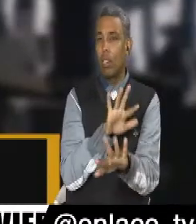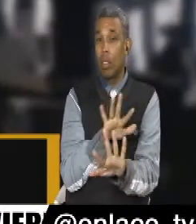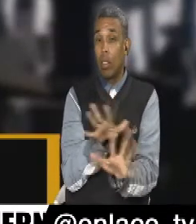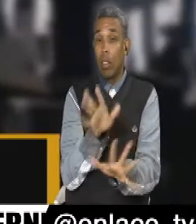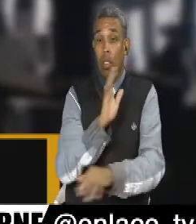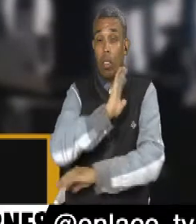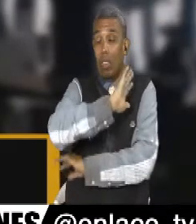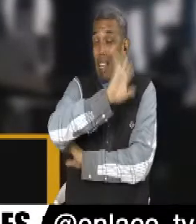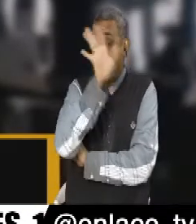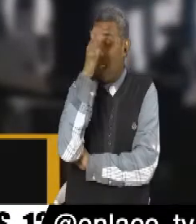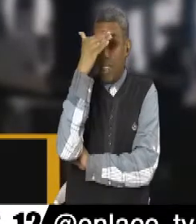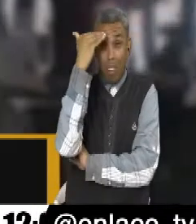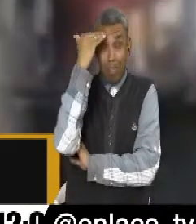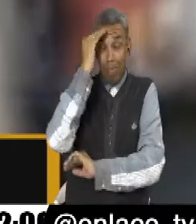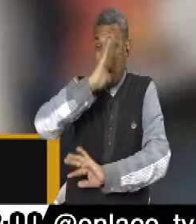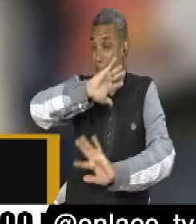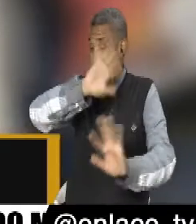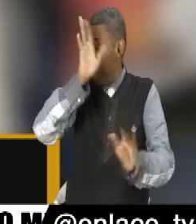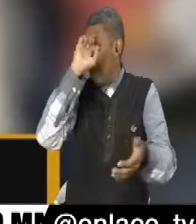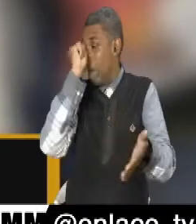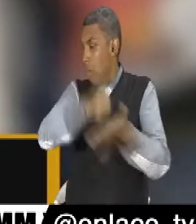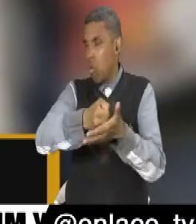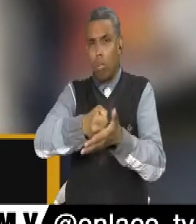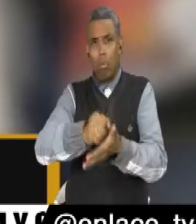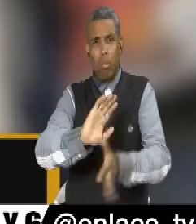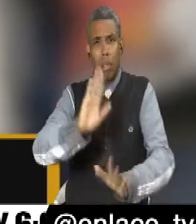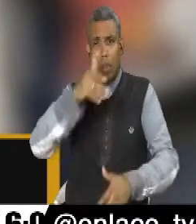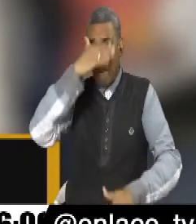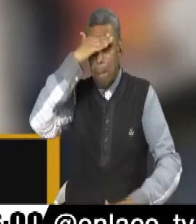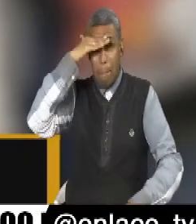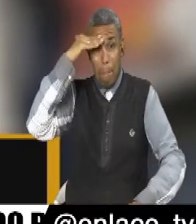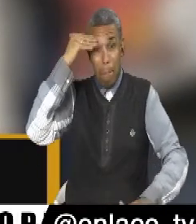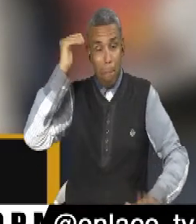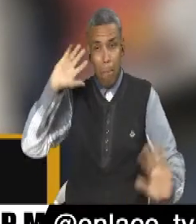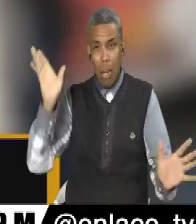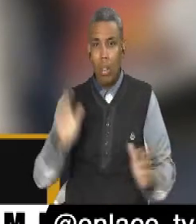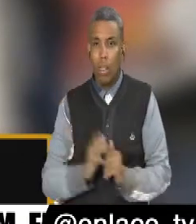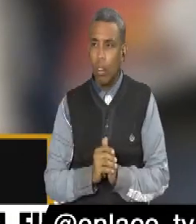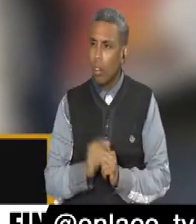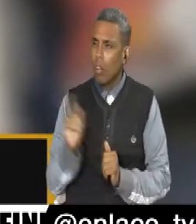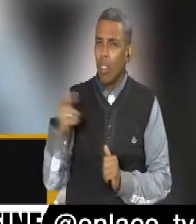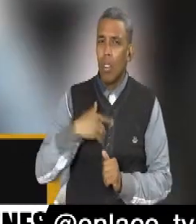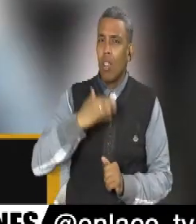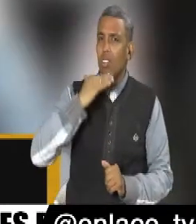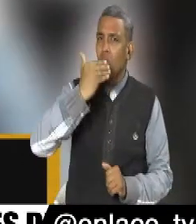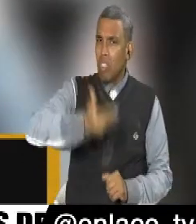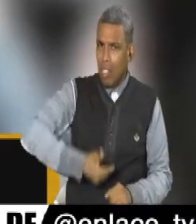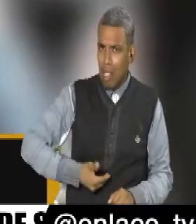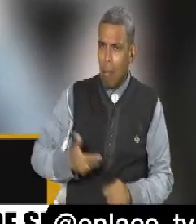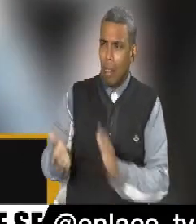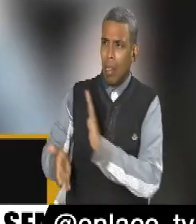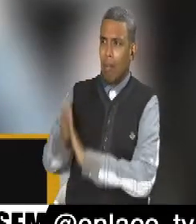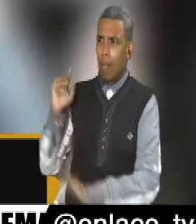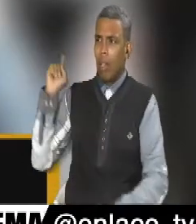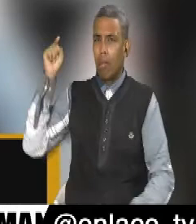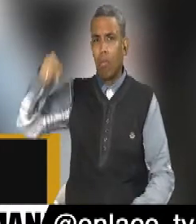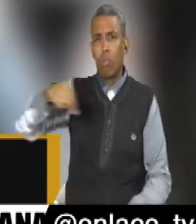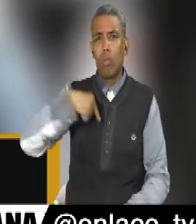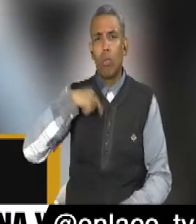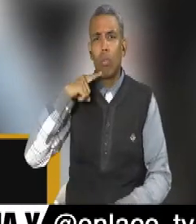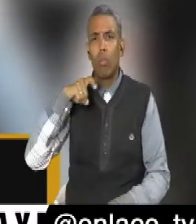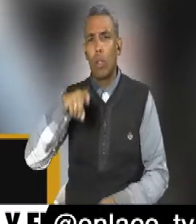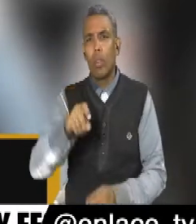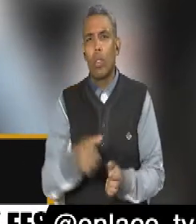no me acuerdo nada. La joven que regresaba de sus vacaciones en Cimitarra, Santander, contó cómo fueron los momentos previos al fatal hecho. Sí, acá